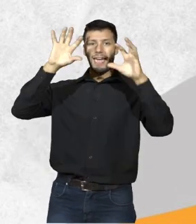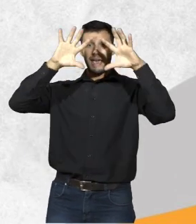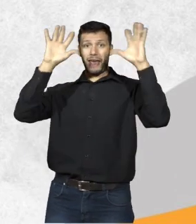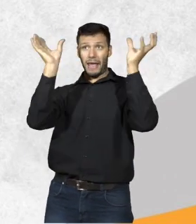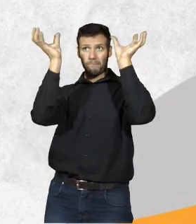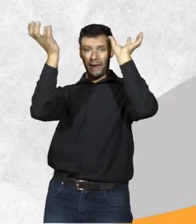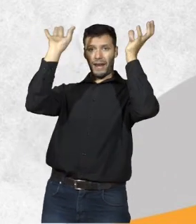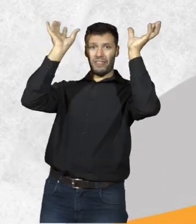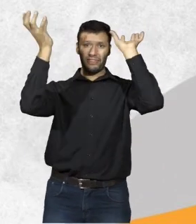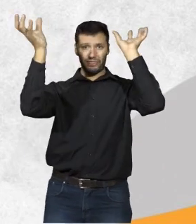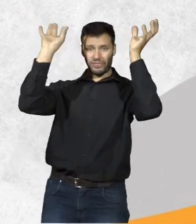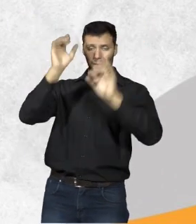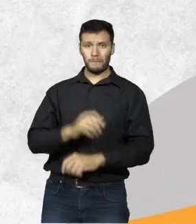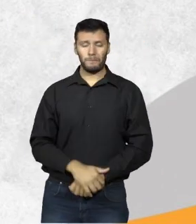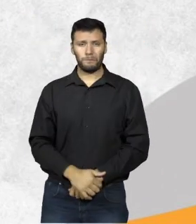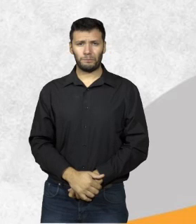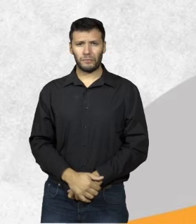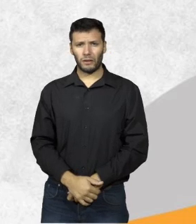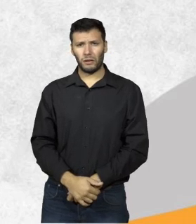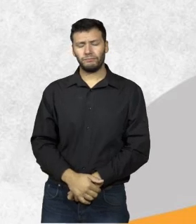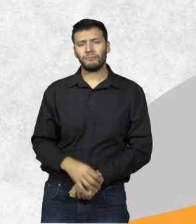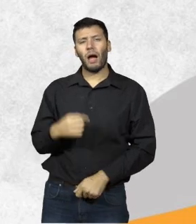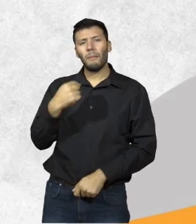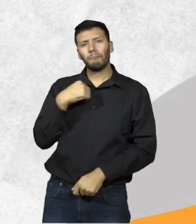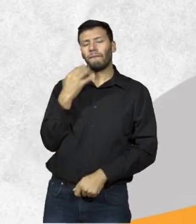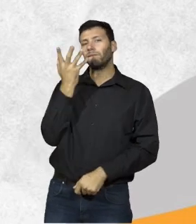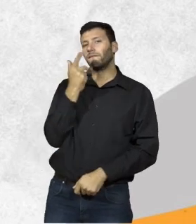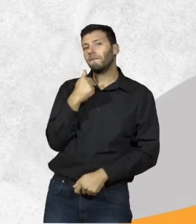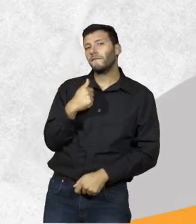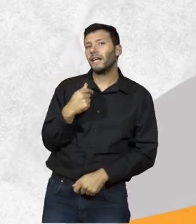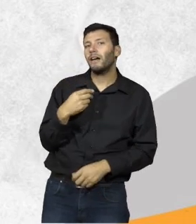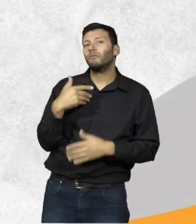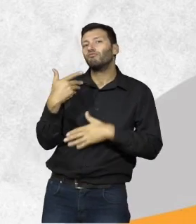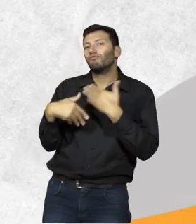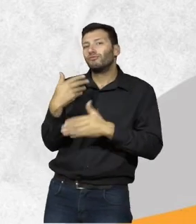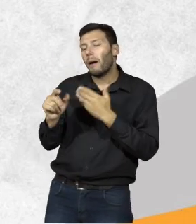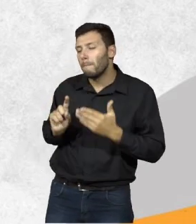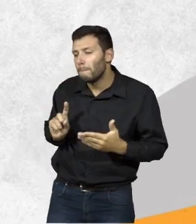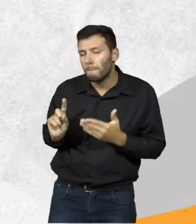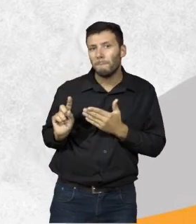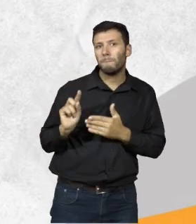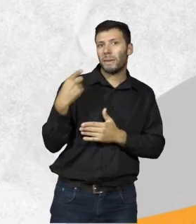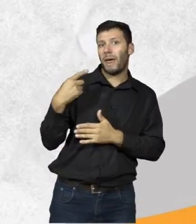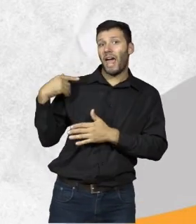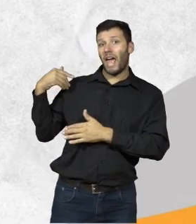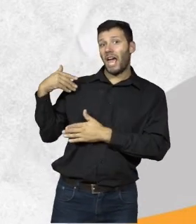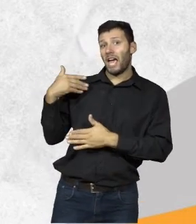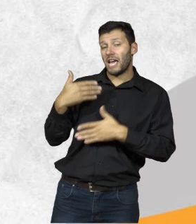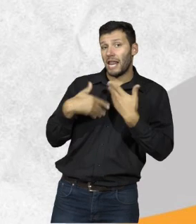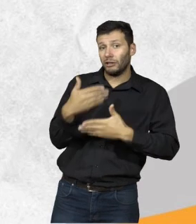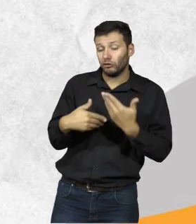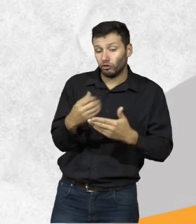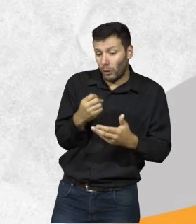gusta usarlo, creo que el primer flagelo que tiene la humanidad es la generación de residuos sólidos